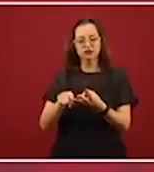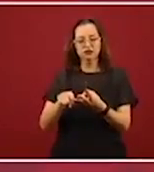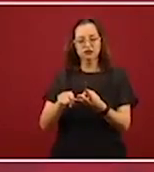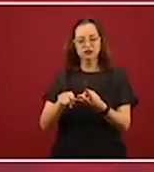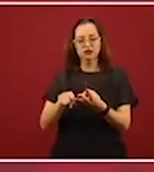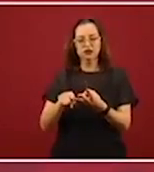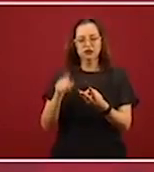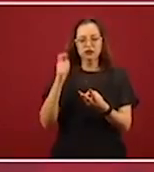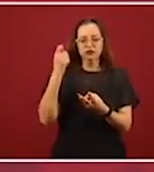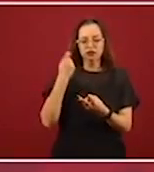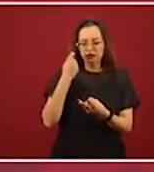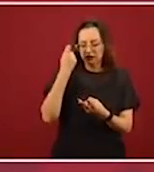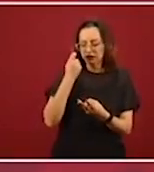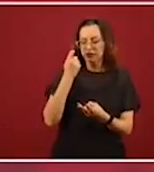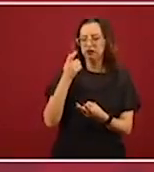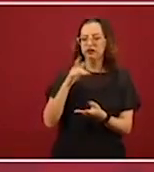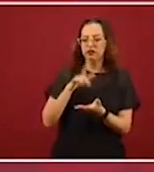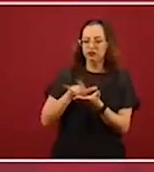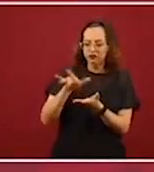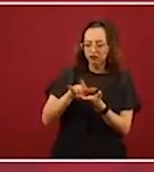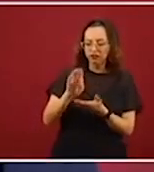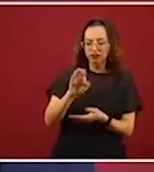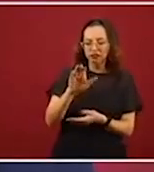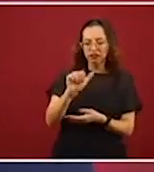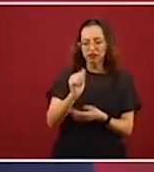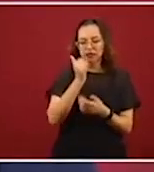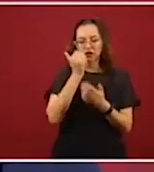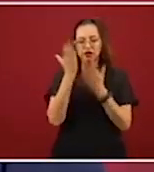las becas para estudiantes de familias pobres